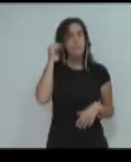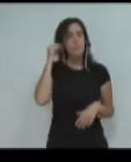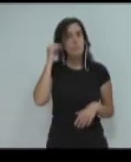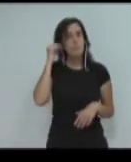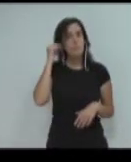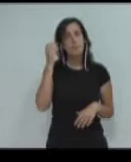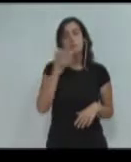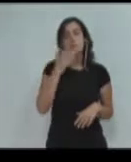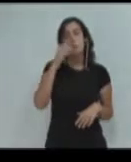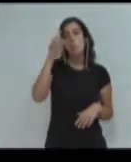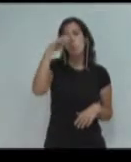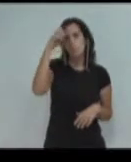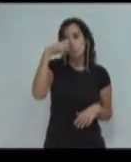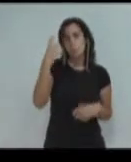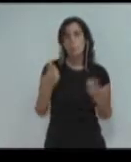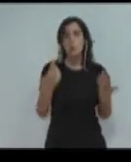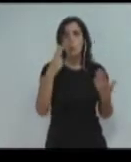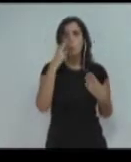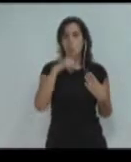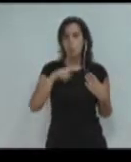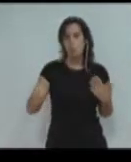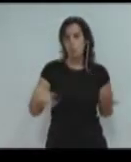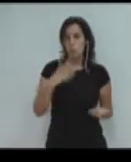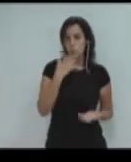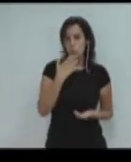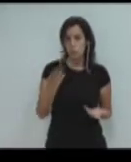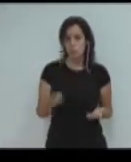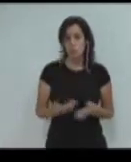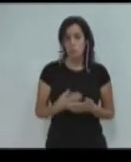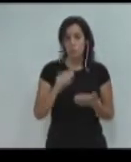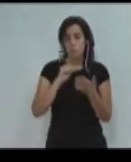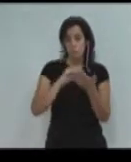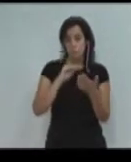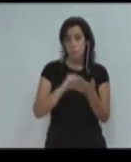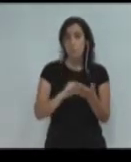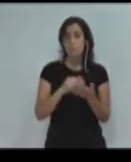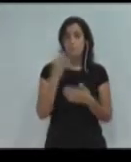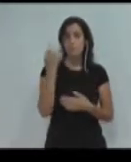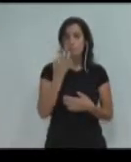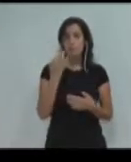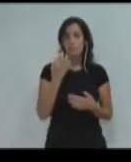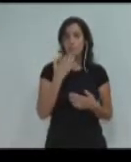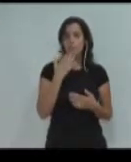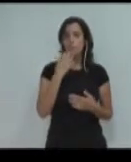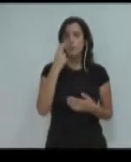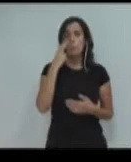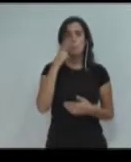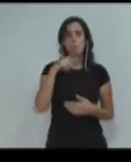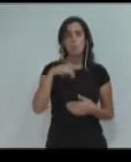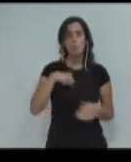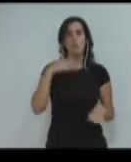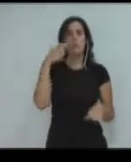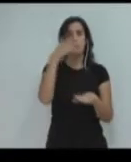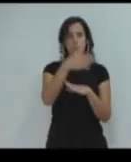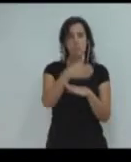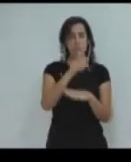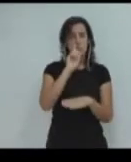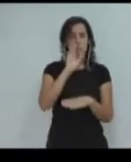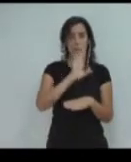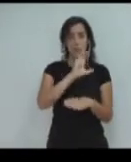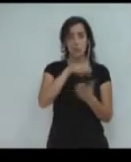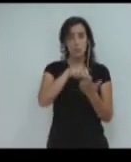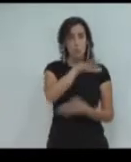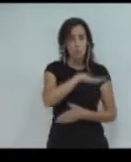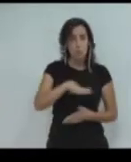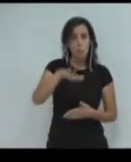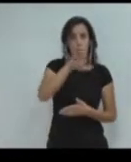en la cultura, en los museos, ¿no? Que muchas veces nos enfrentamos a que vamos a un museo y todavía parece como que es un templo en el que